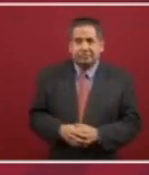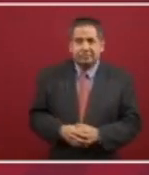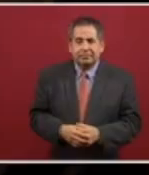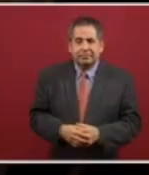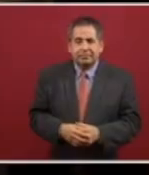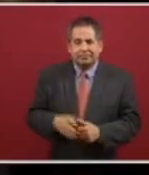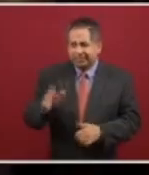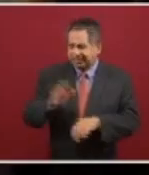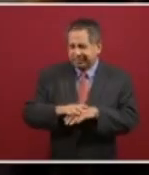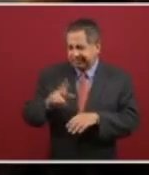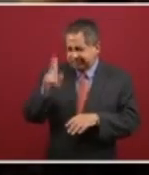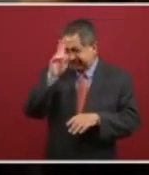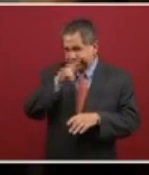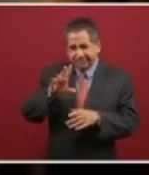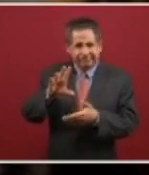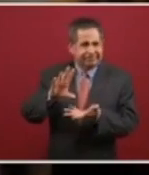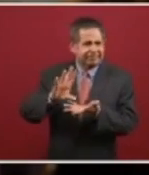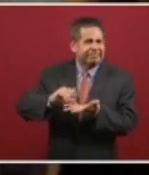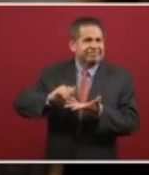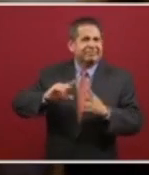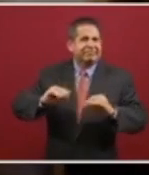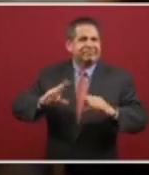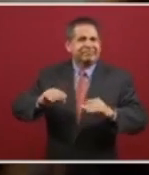en la zona más baja